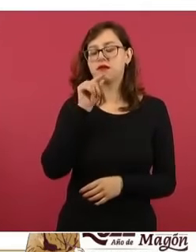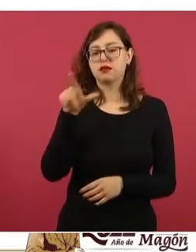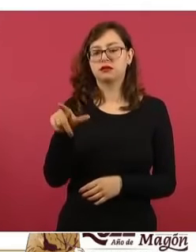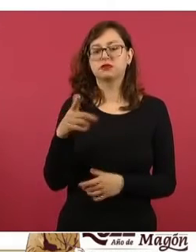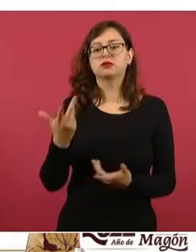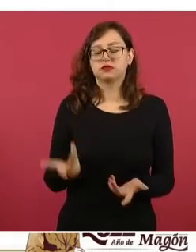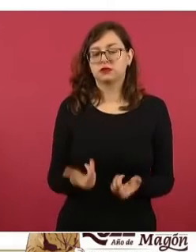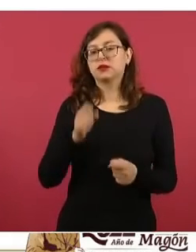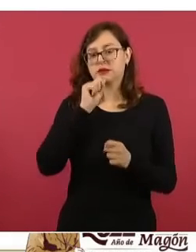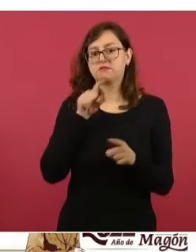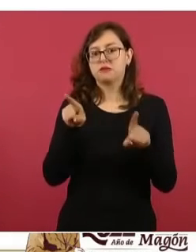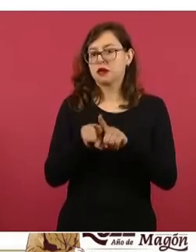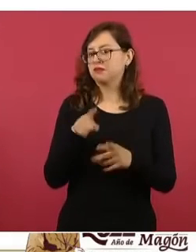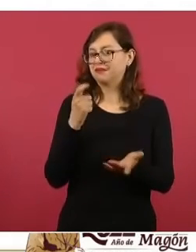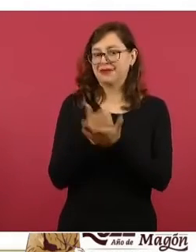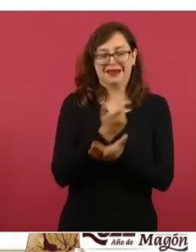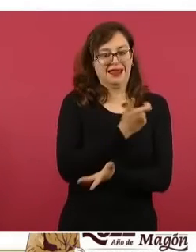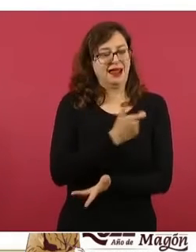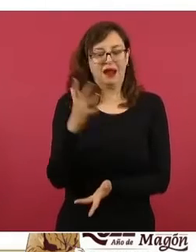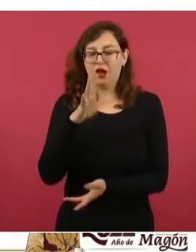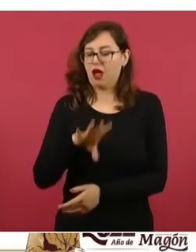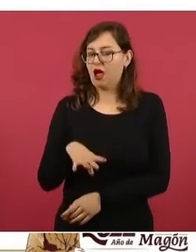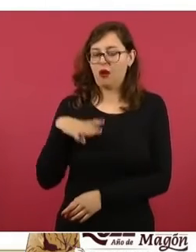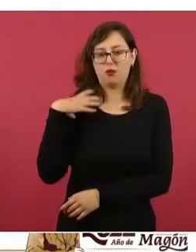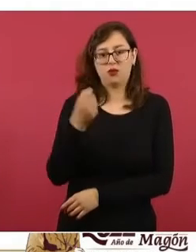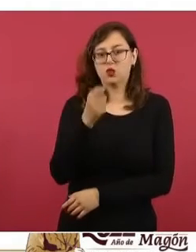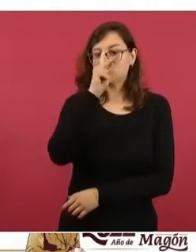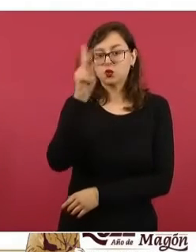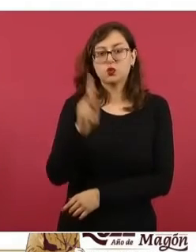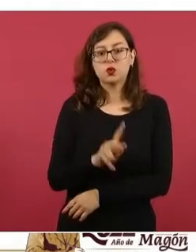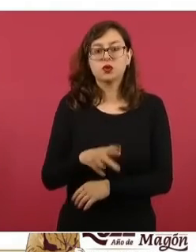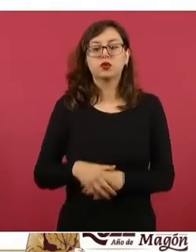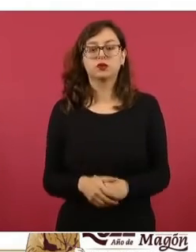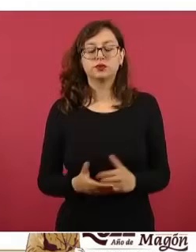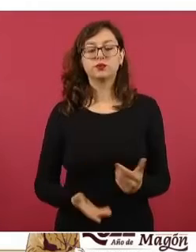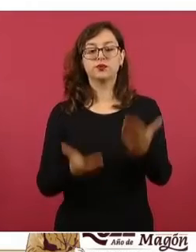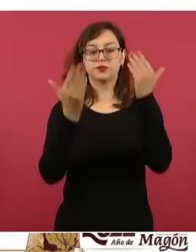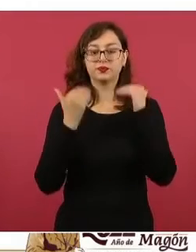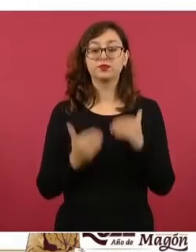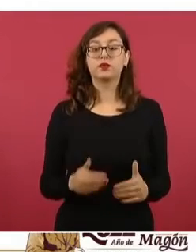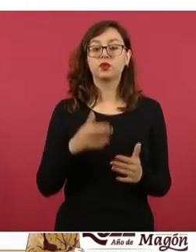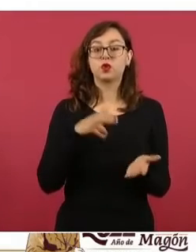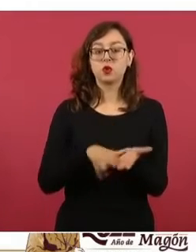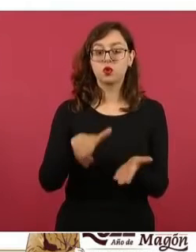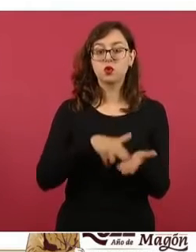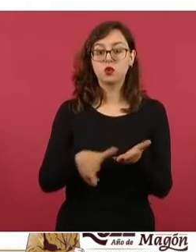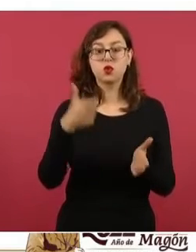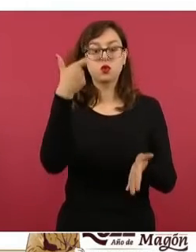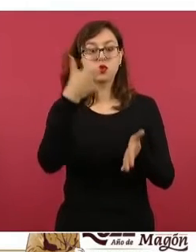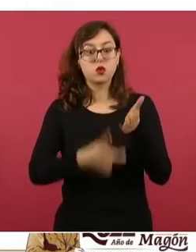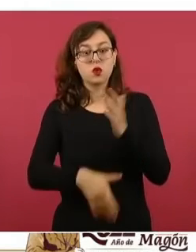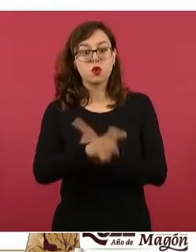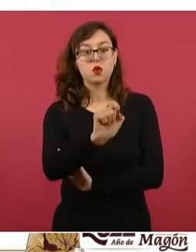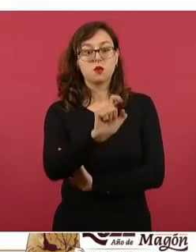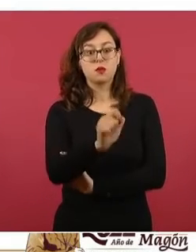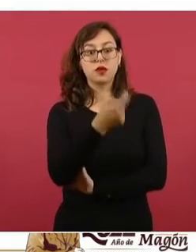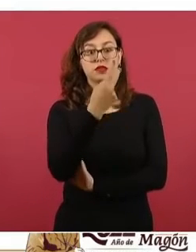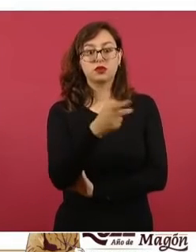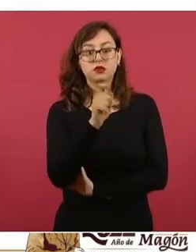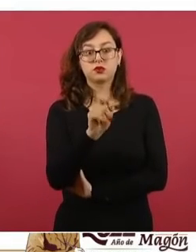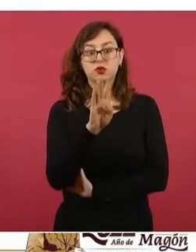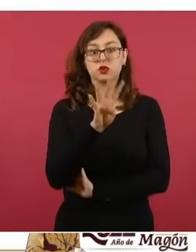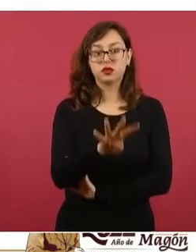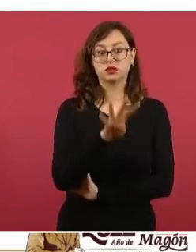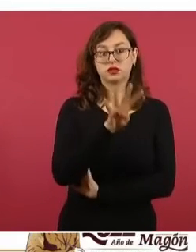Jalisco, otro ejemplo de al precio alto sin tomar en cuenta el margen. Las más baratas para el diésel, 22 pesos 19 centavos de BP